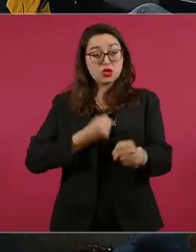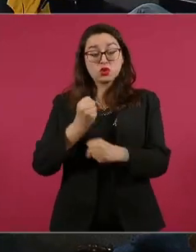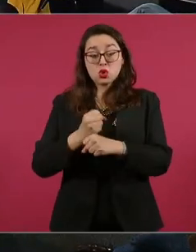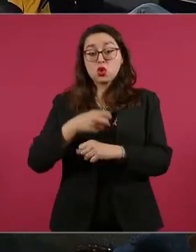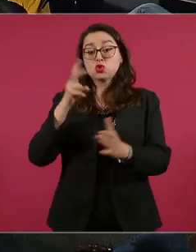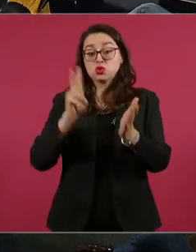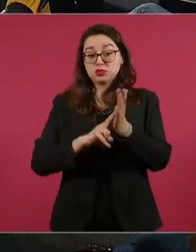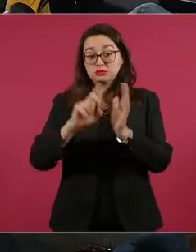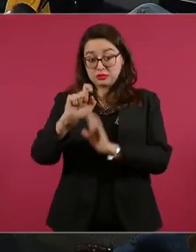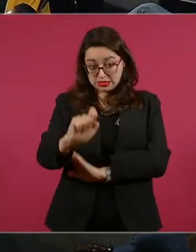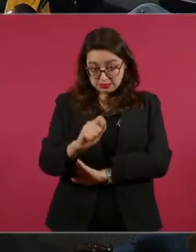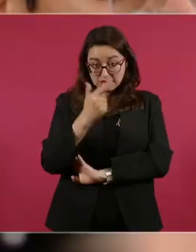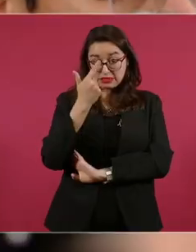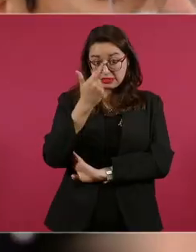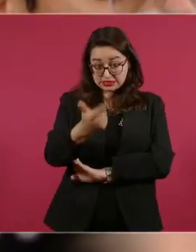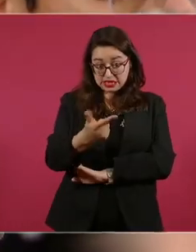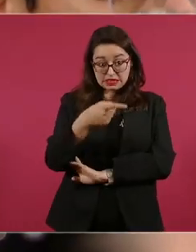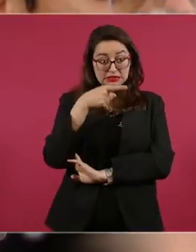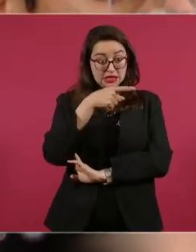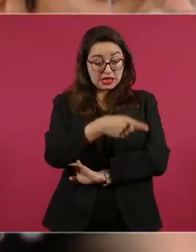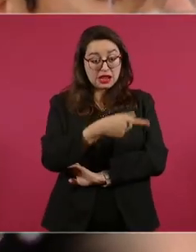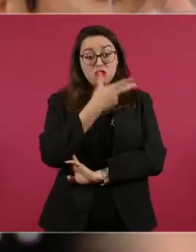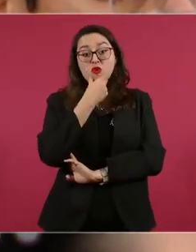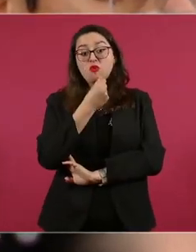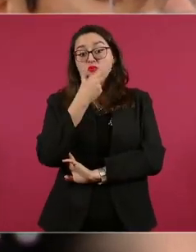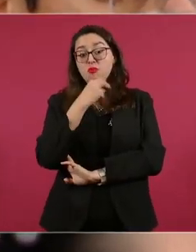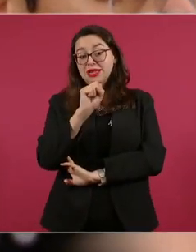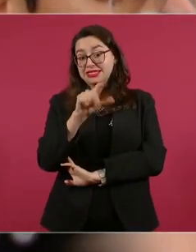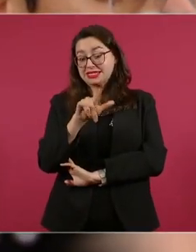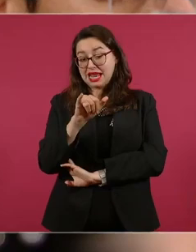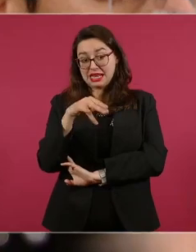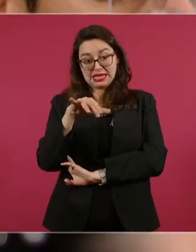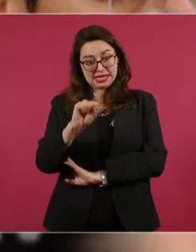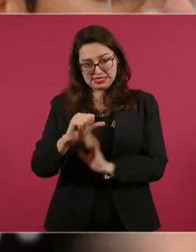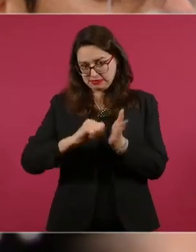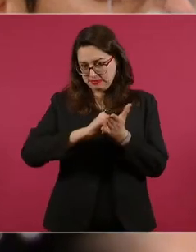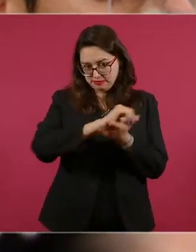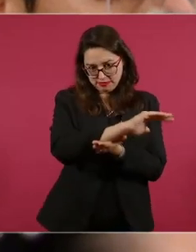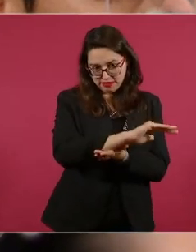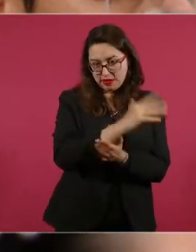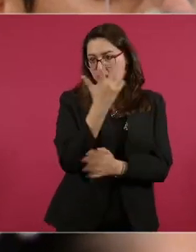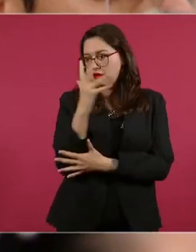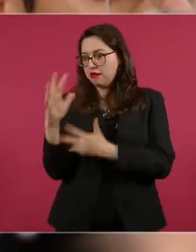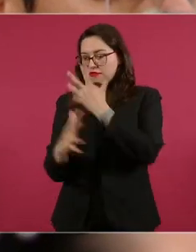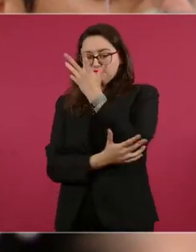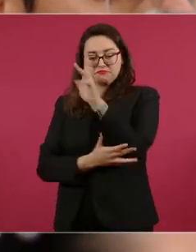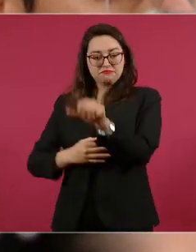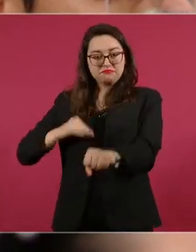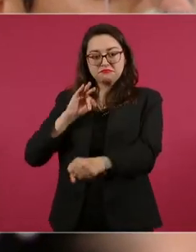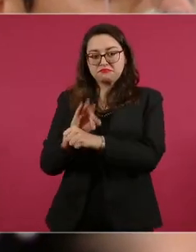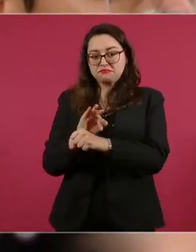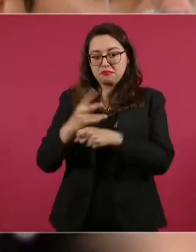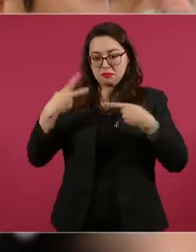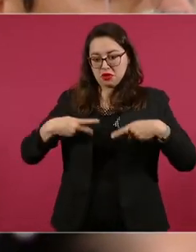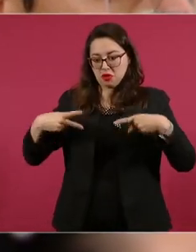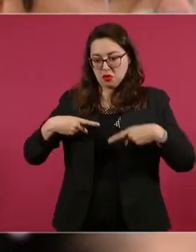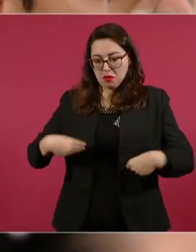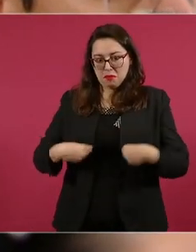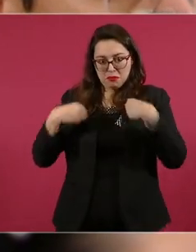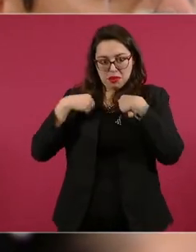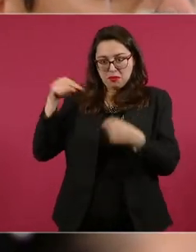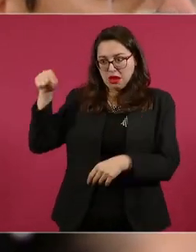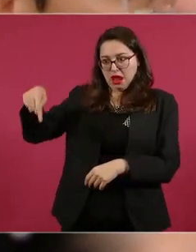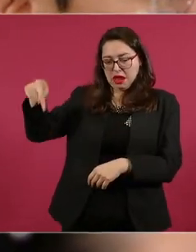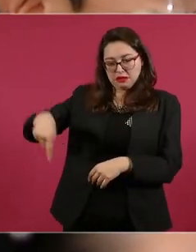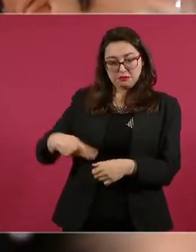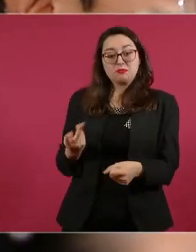se va a adherir a este nombramiento que se le da, y qué va a suceder entonces con los pobladores que mencionan que hay ahí algunas